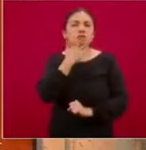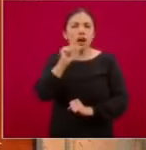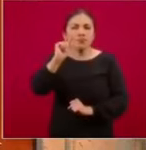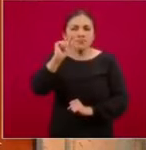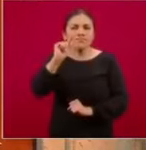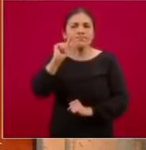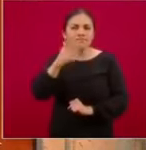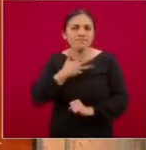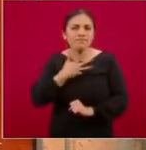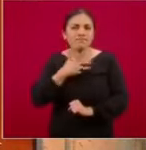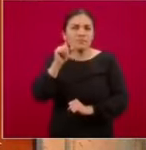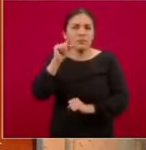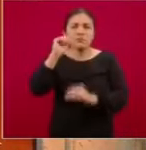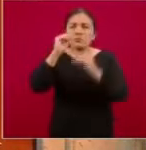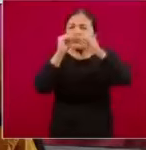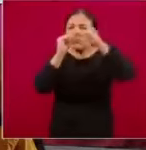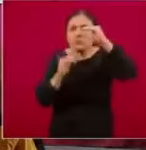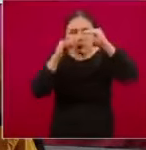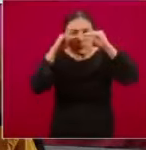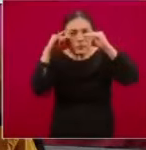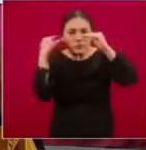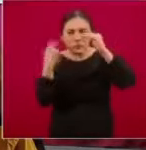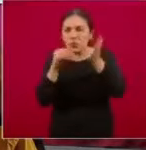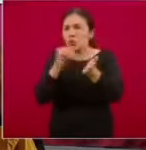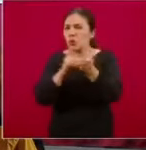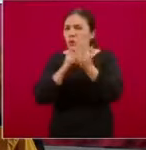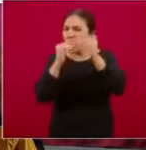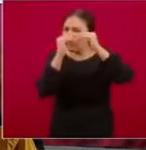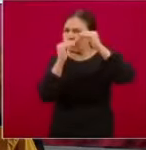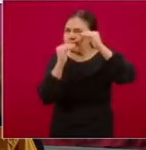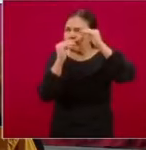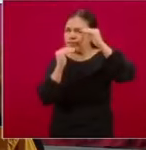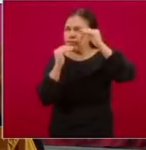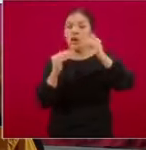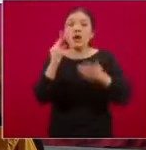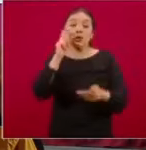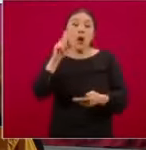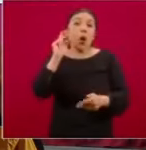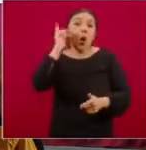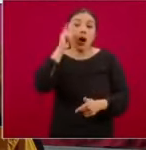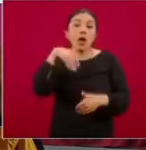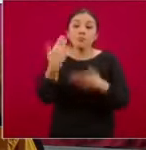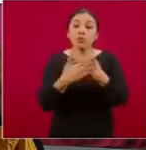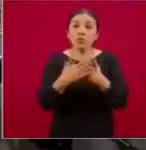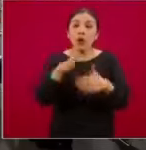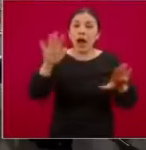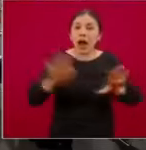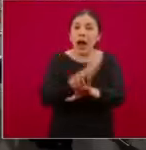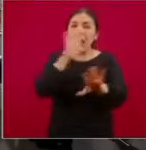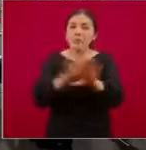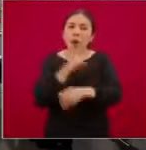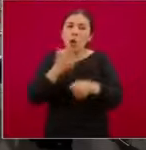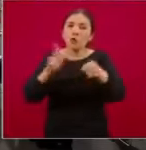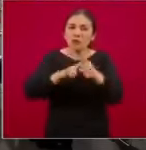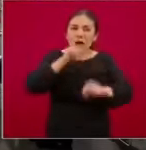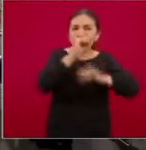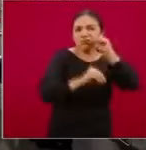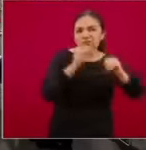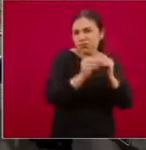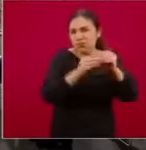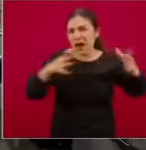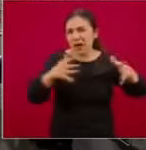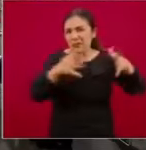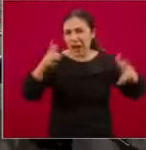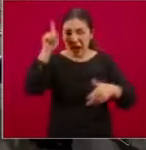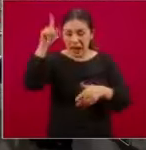una pequeña disminución, muy pequeña todavía, pero esperamos que a través de la reconversión y expansión que se está realizando en dicho